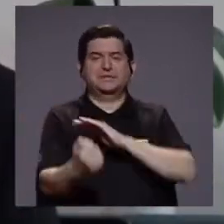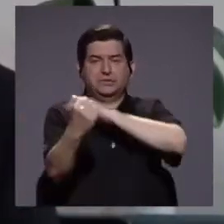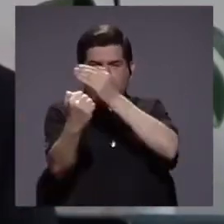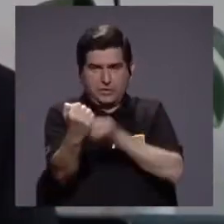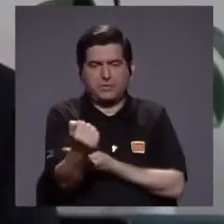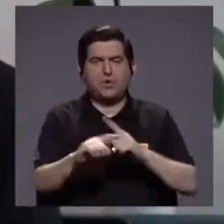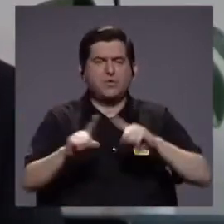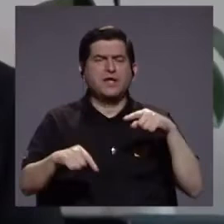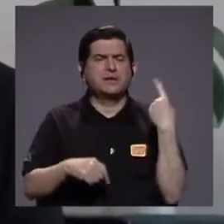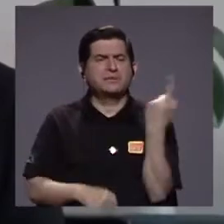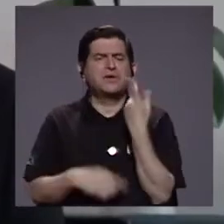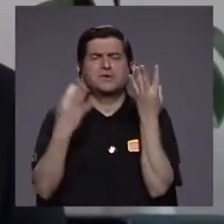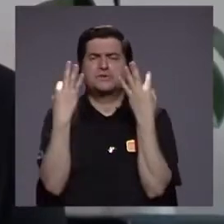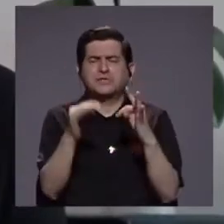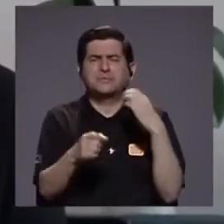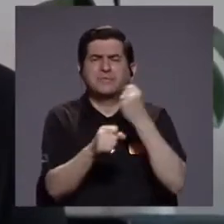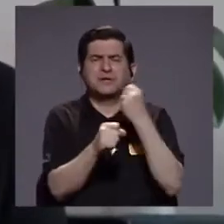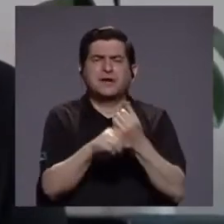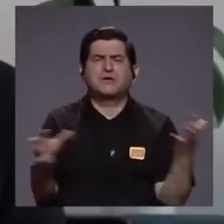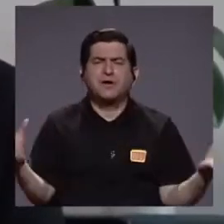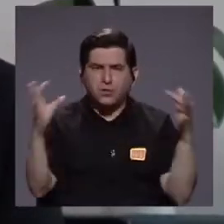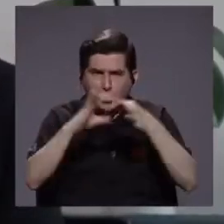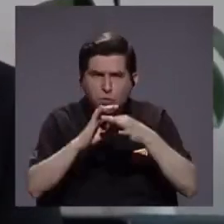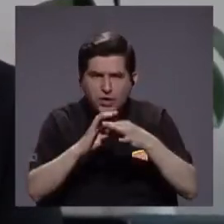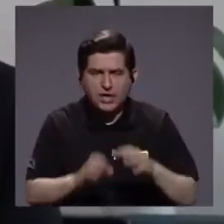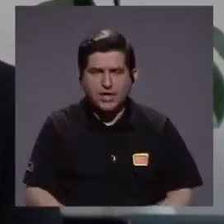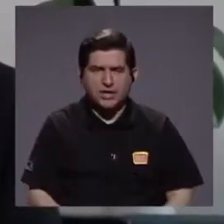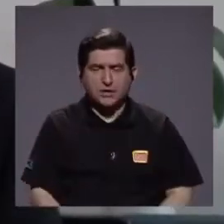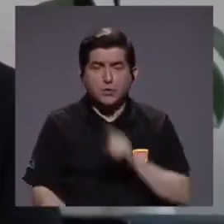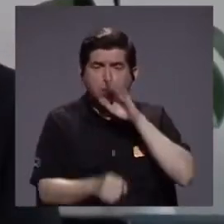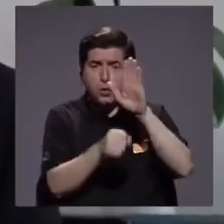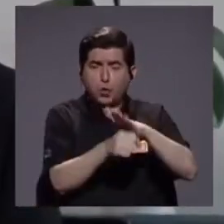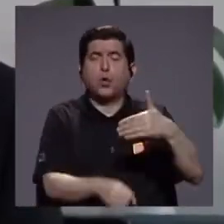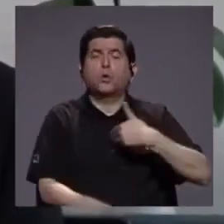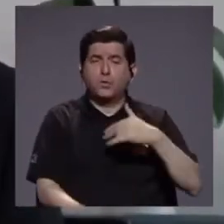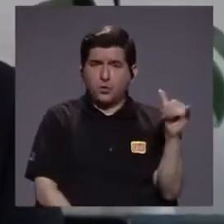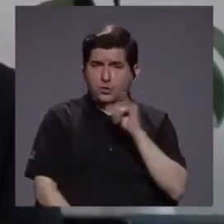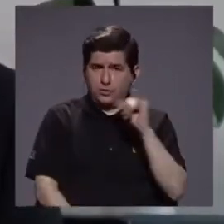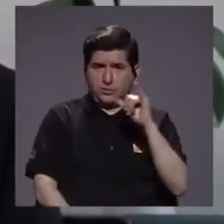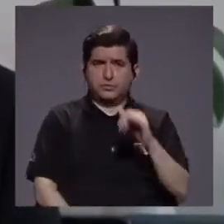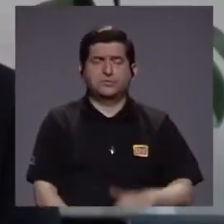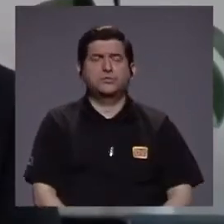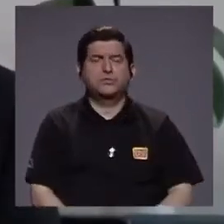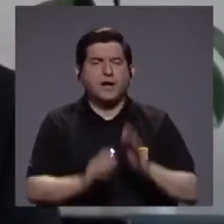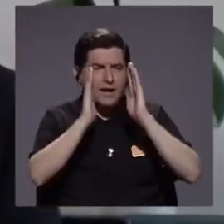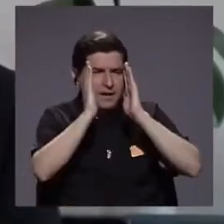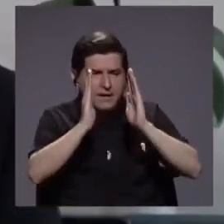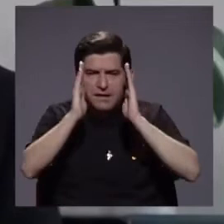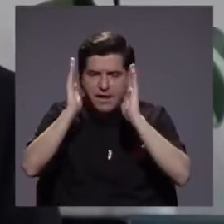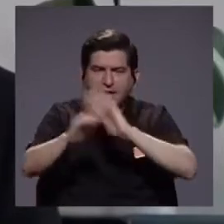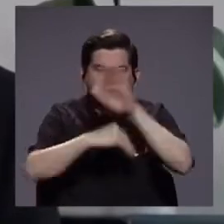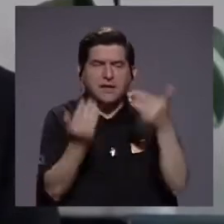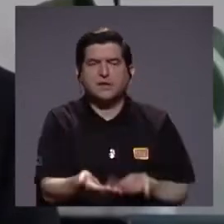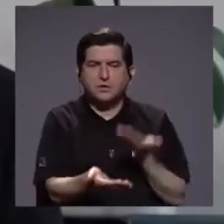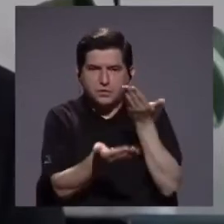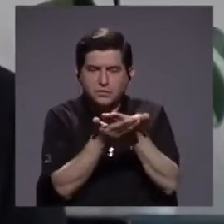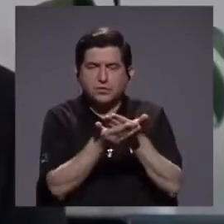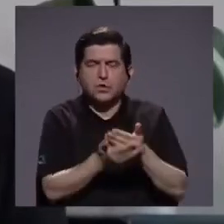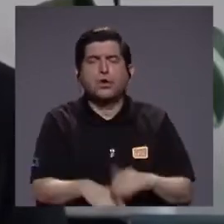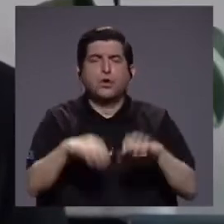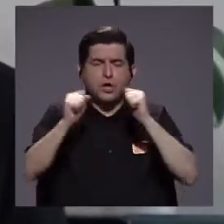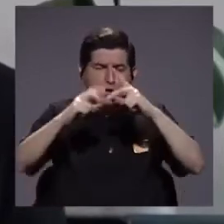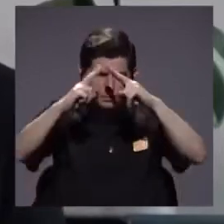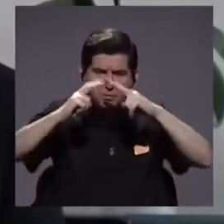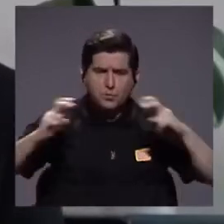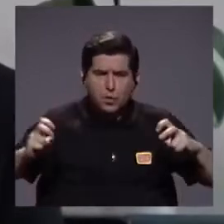pero siempre buscando un trabajo conjunto. Hay un compromiso, igualmente, de escuchar cualquier propuesta y elevarla y